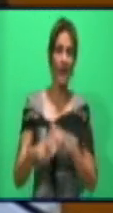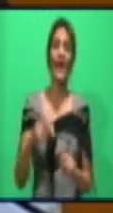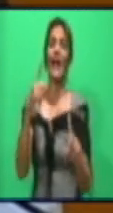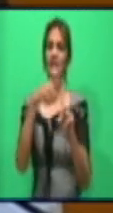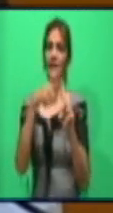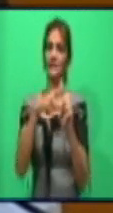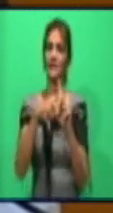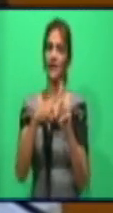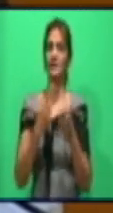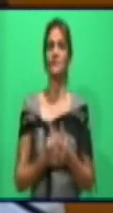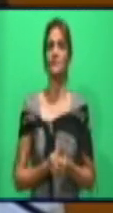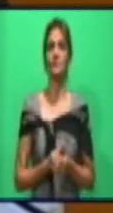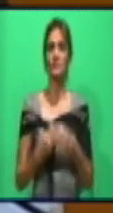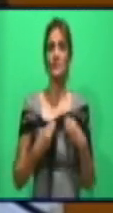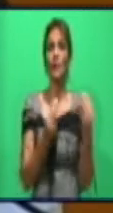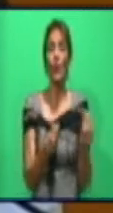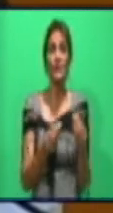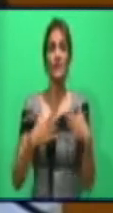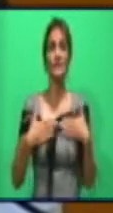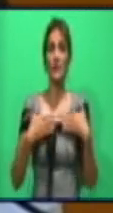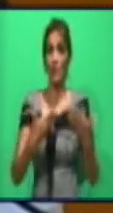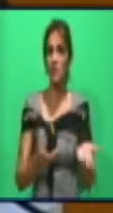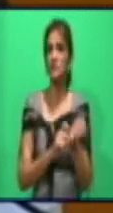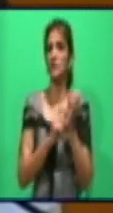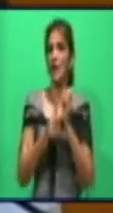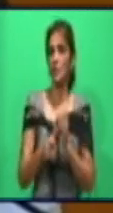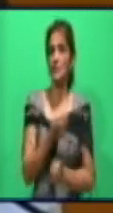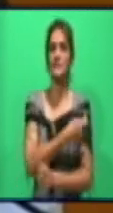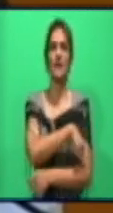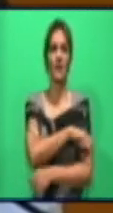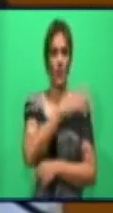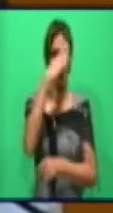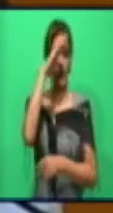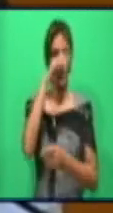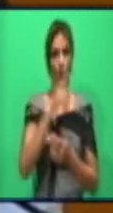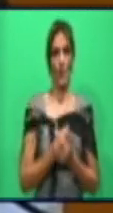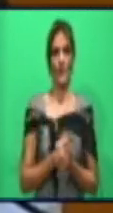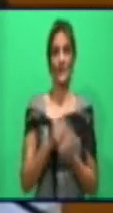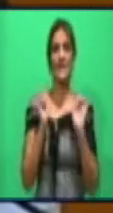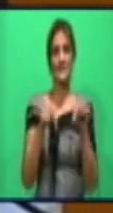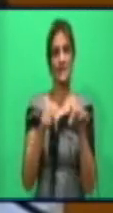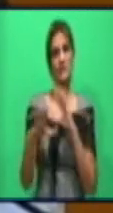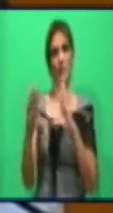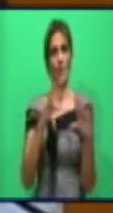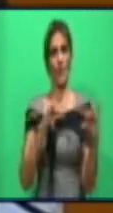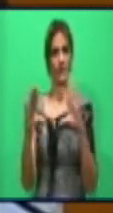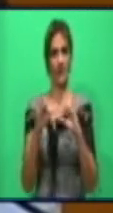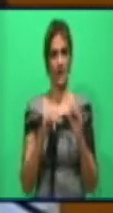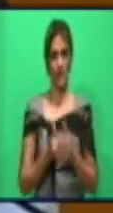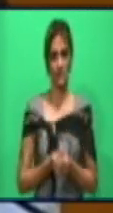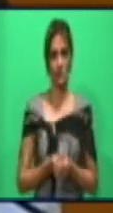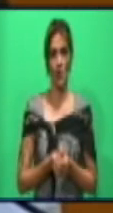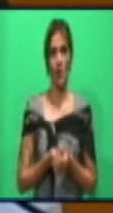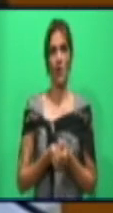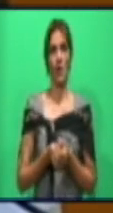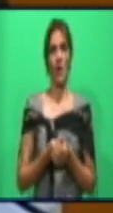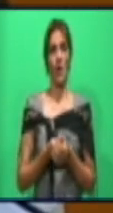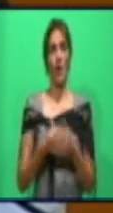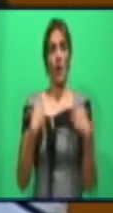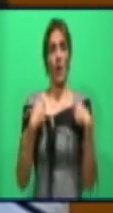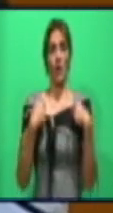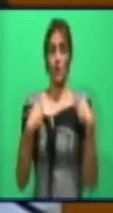de la provincia y del pueblo de cuba y de eso estaremos hablando en esto nosotros seguimos esperando ese